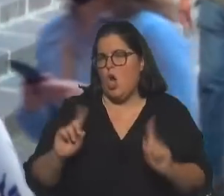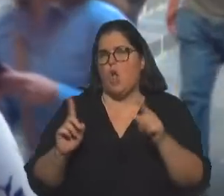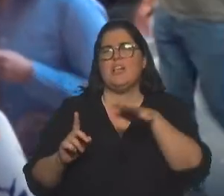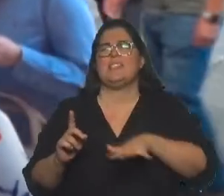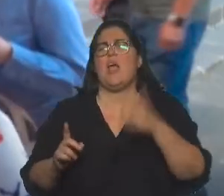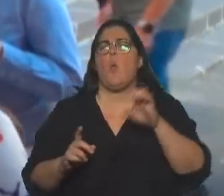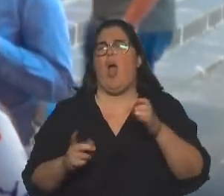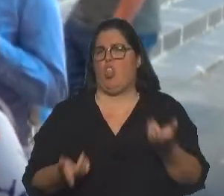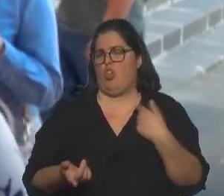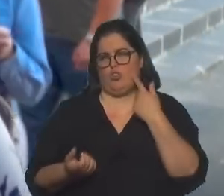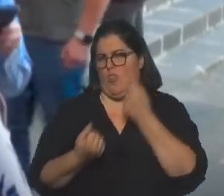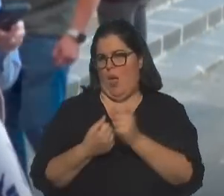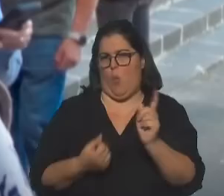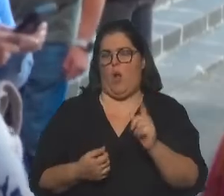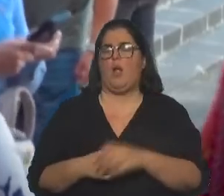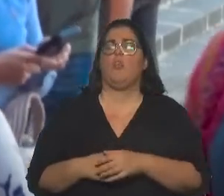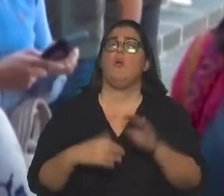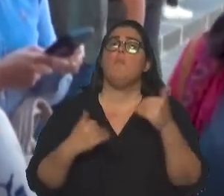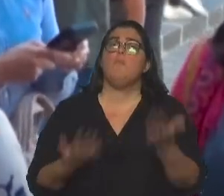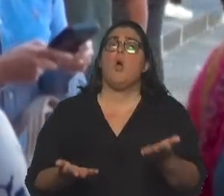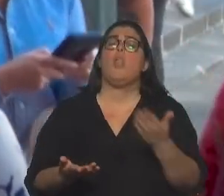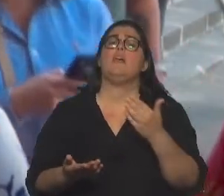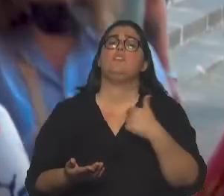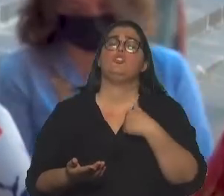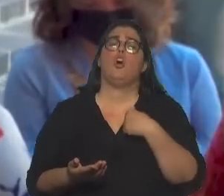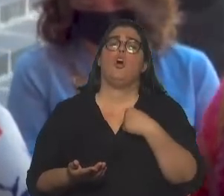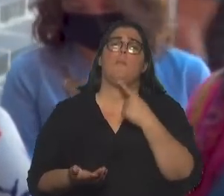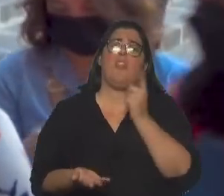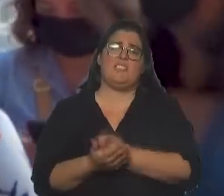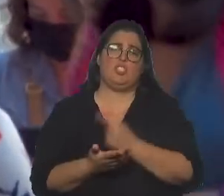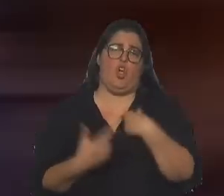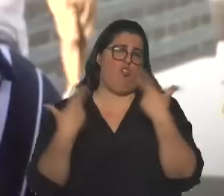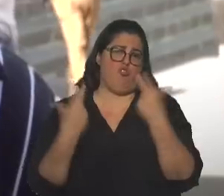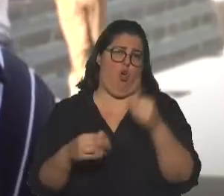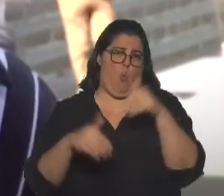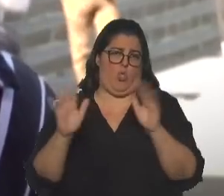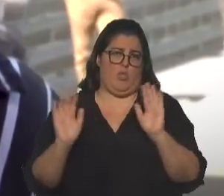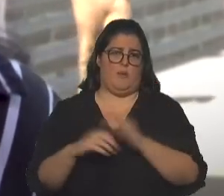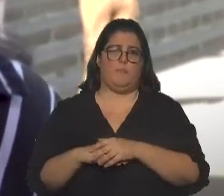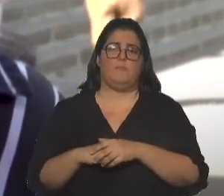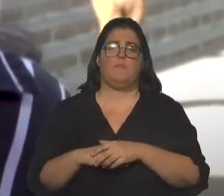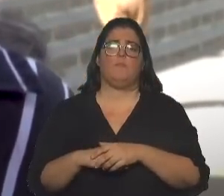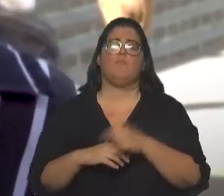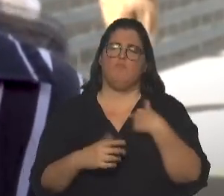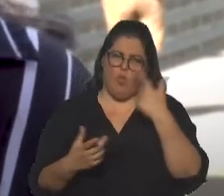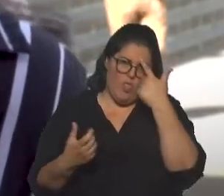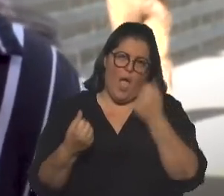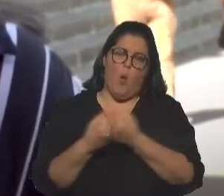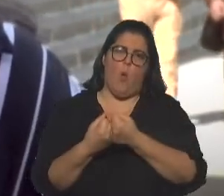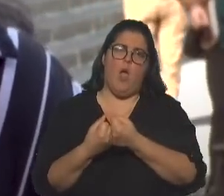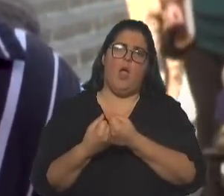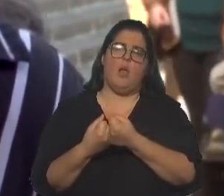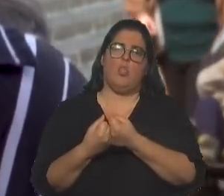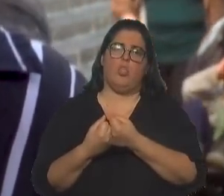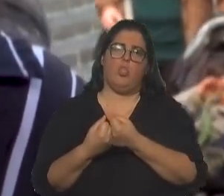Ecuador. Por eso es mi decisión es votar por el no. Que estoy totalmente de acuerdo,